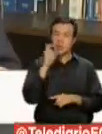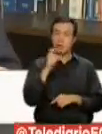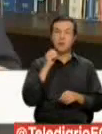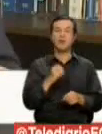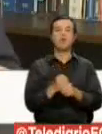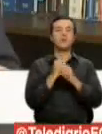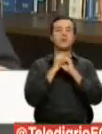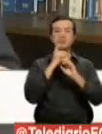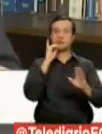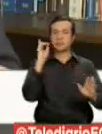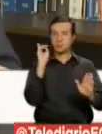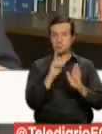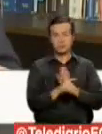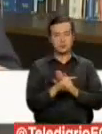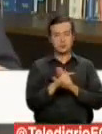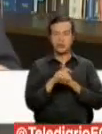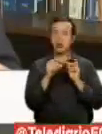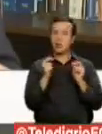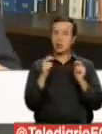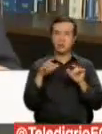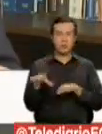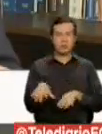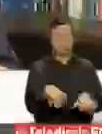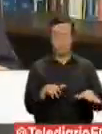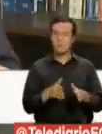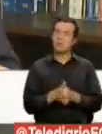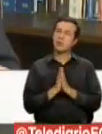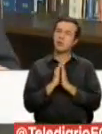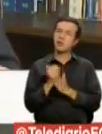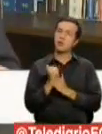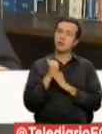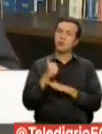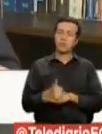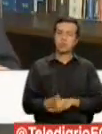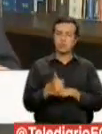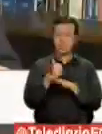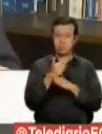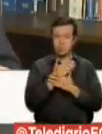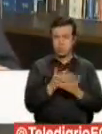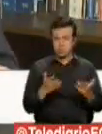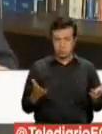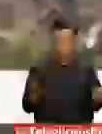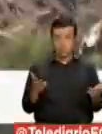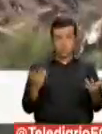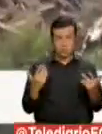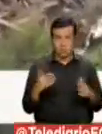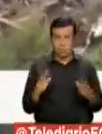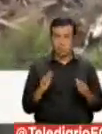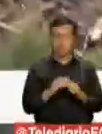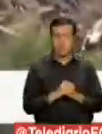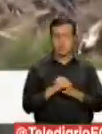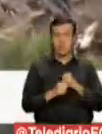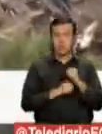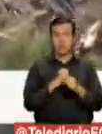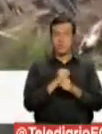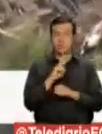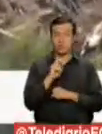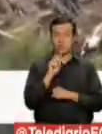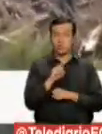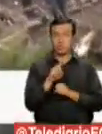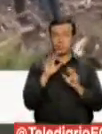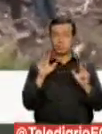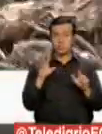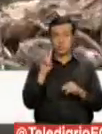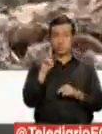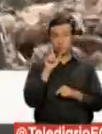a denunciar, actuar inmediatamente, pedir el auxilio a las autoridades e intervenir. Durante 2018 en Azuay existieron